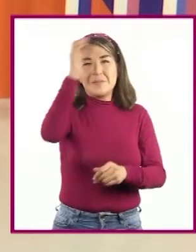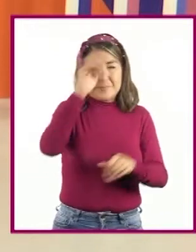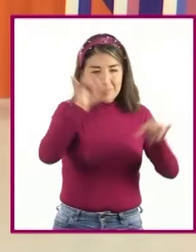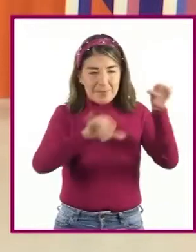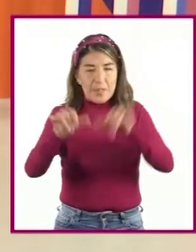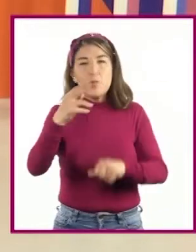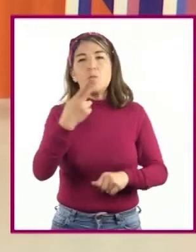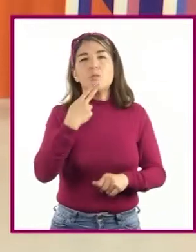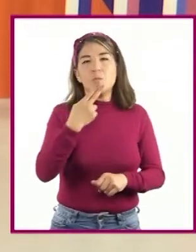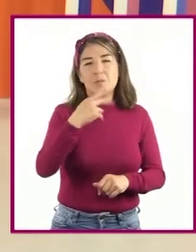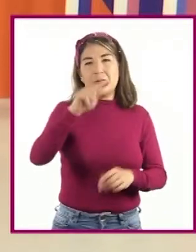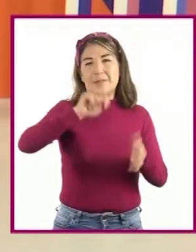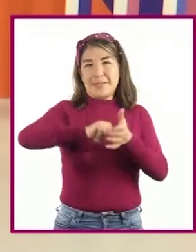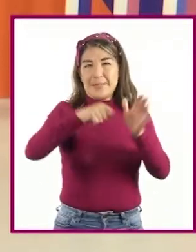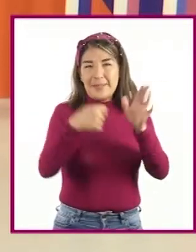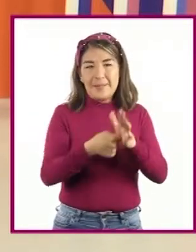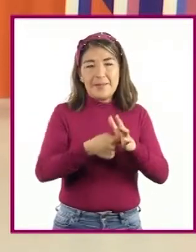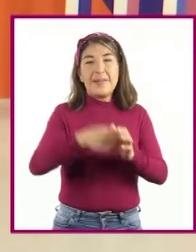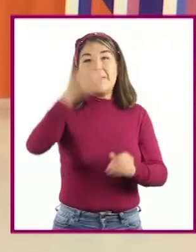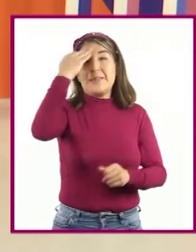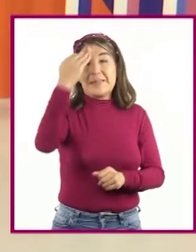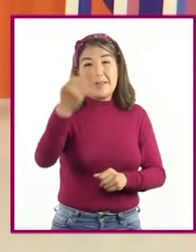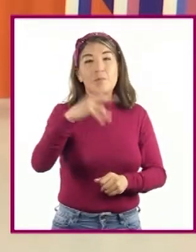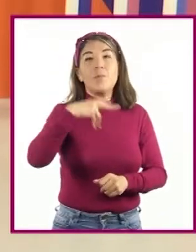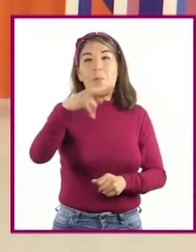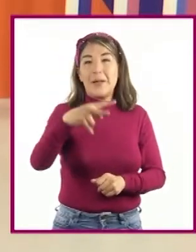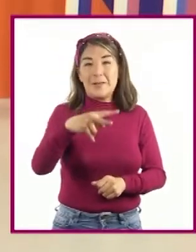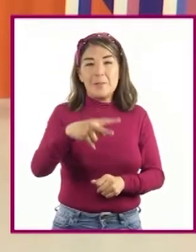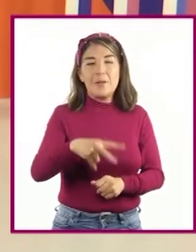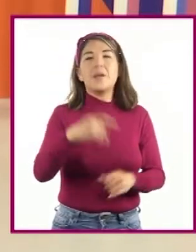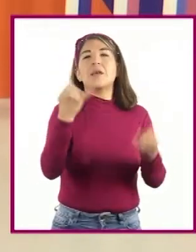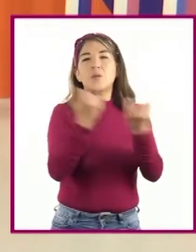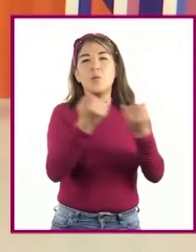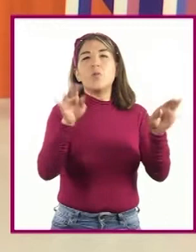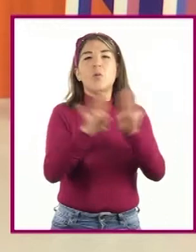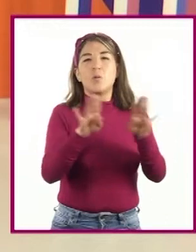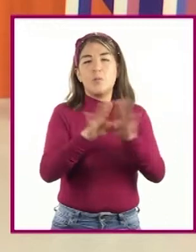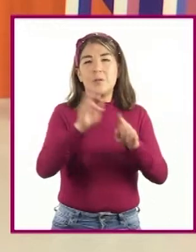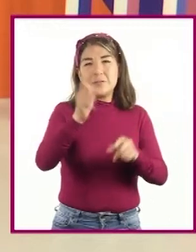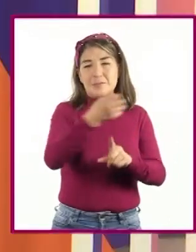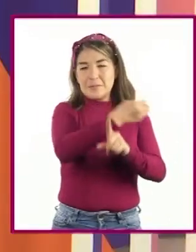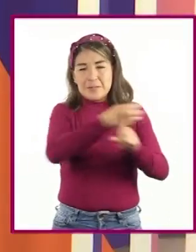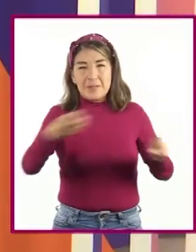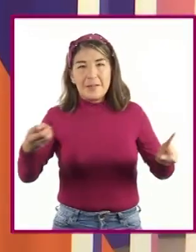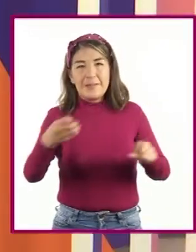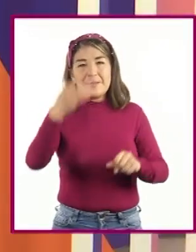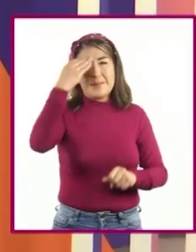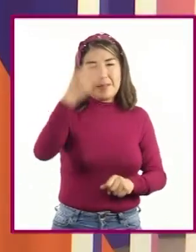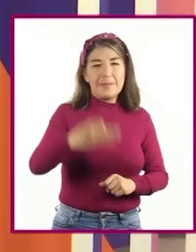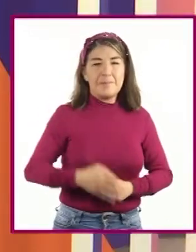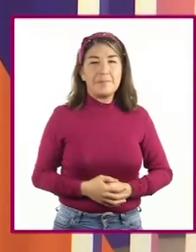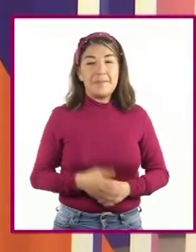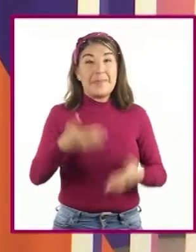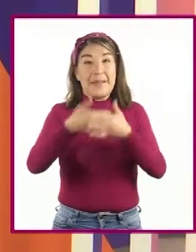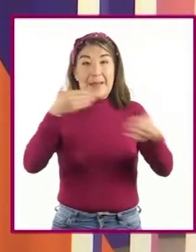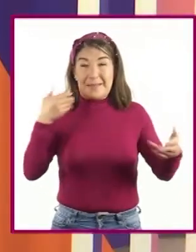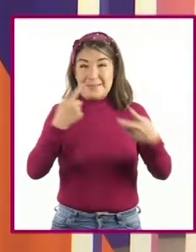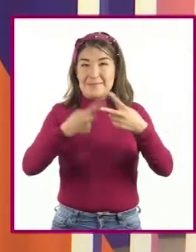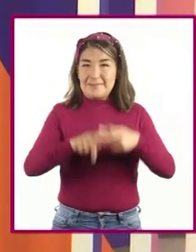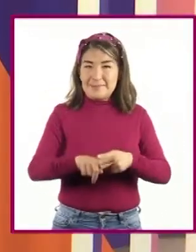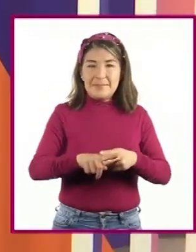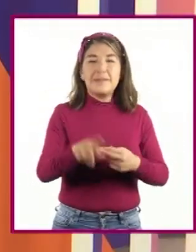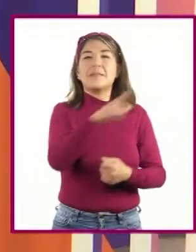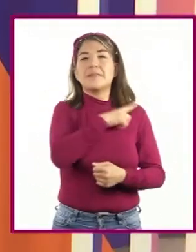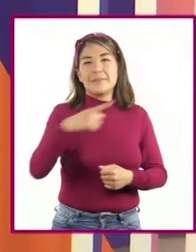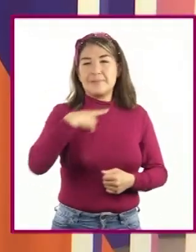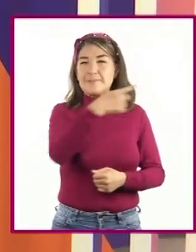el vocabulario técnico, los tiempos verbales y la concordancia sintáctica. Antes de iniciar, les recordamos que